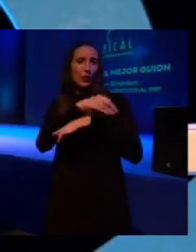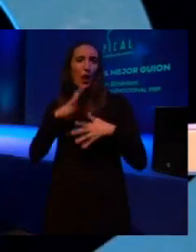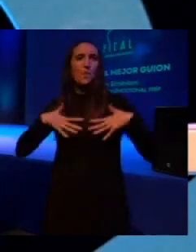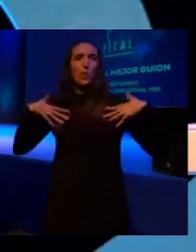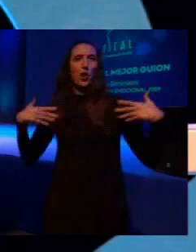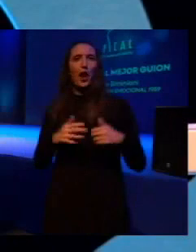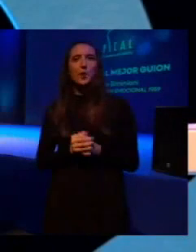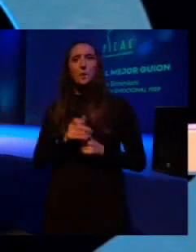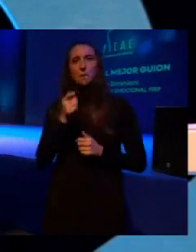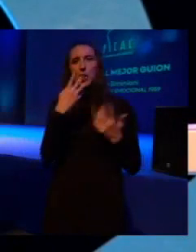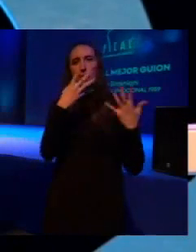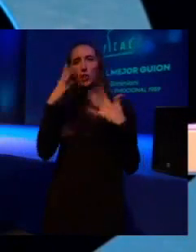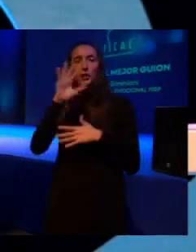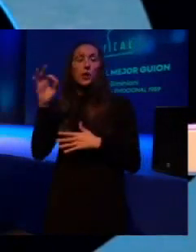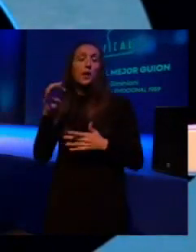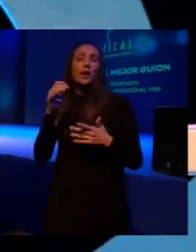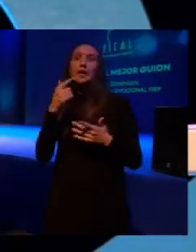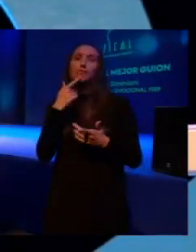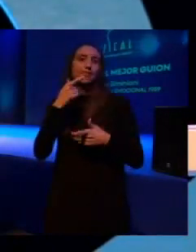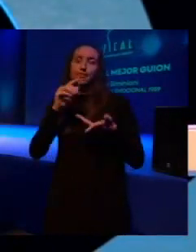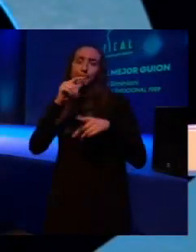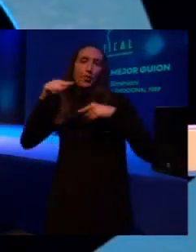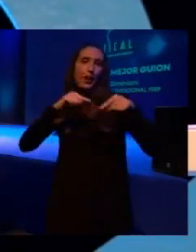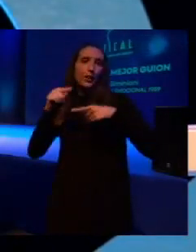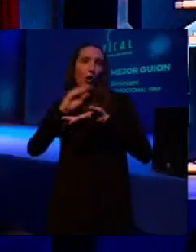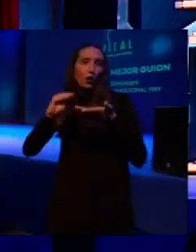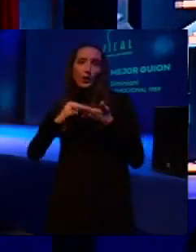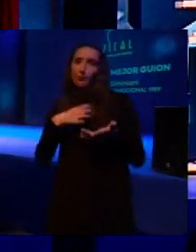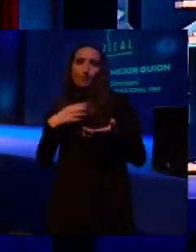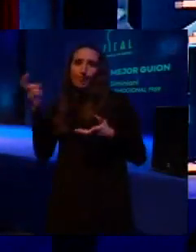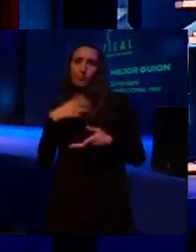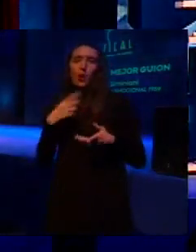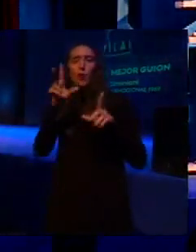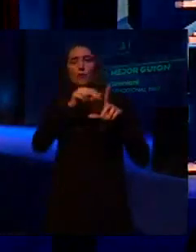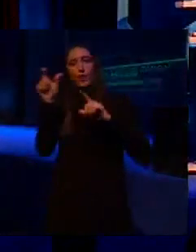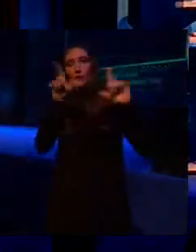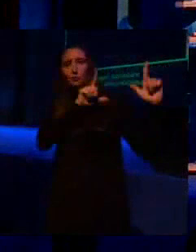1959. El director y guionista no ha podido estar con nosotros, pero nos ha enviado este vídeo.